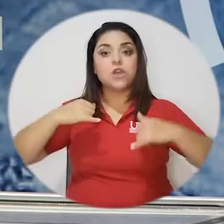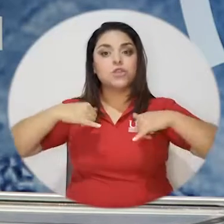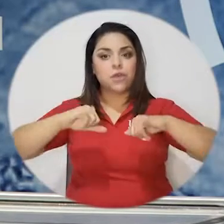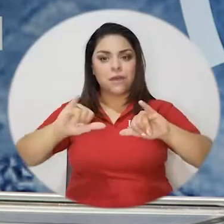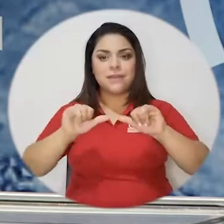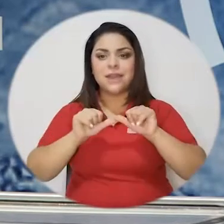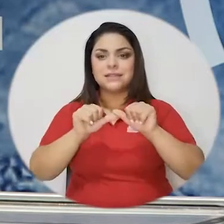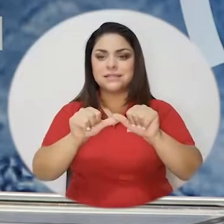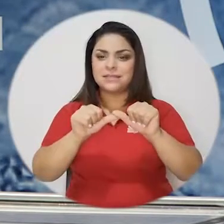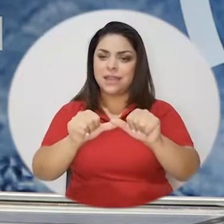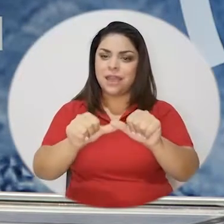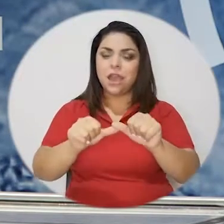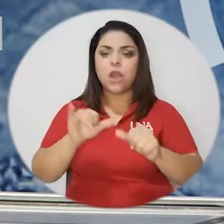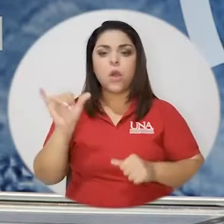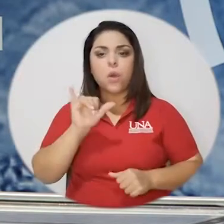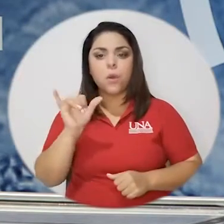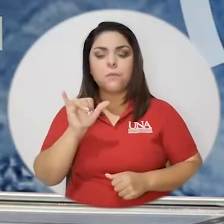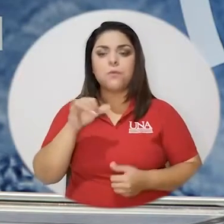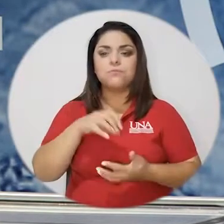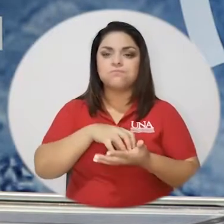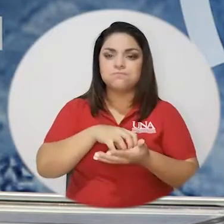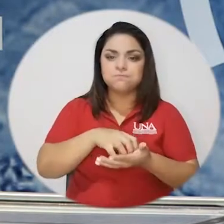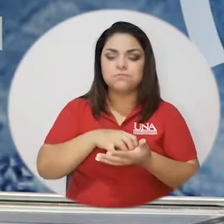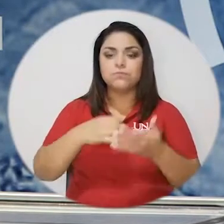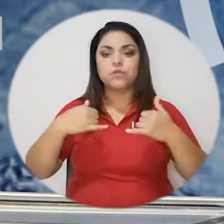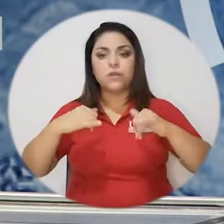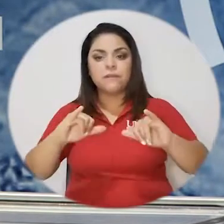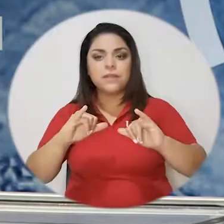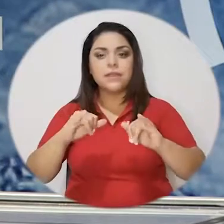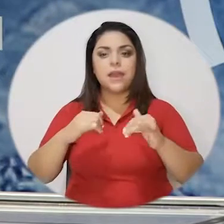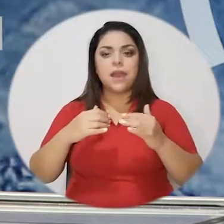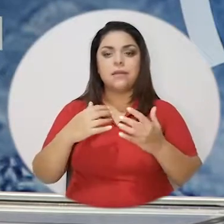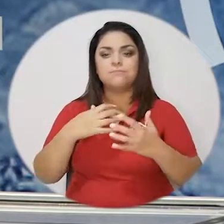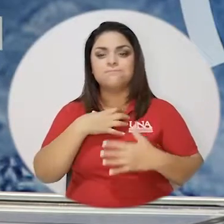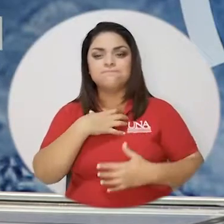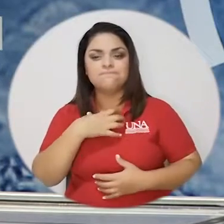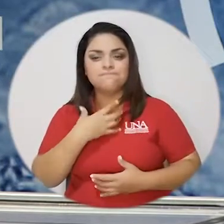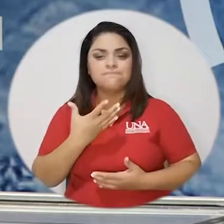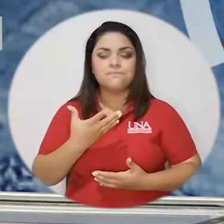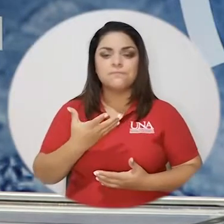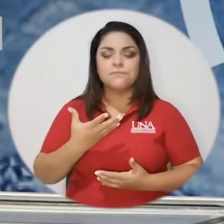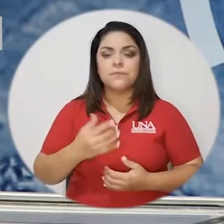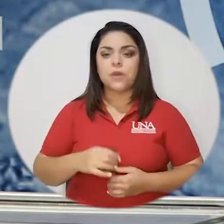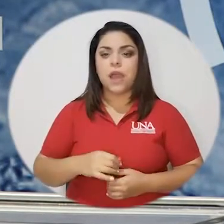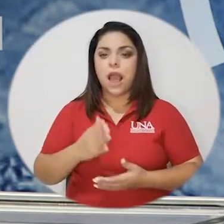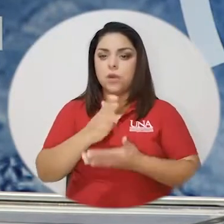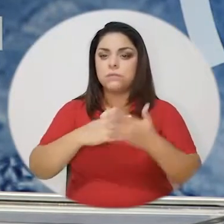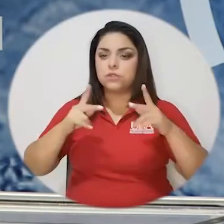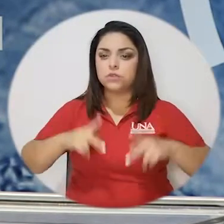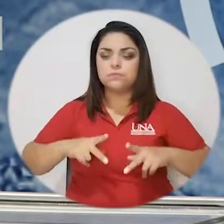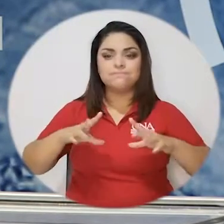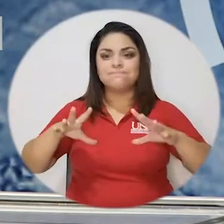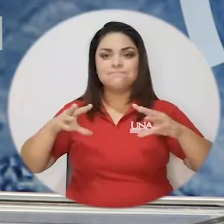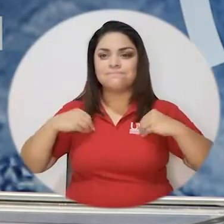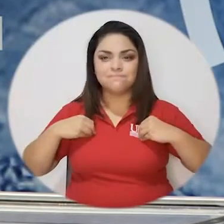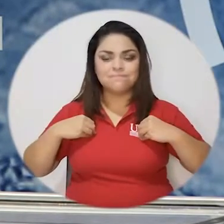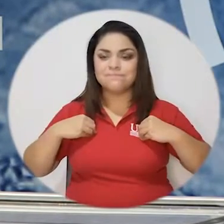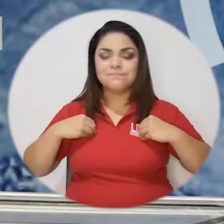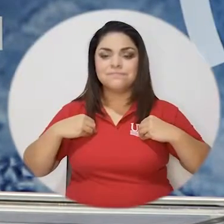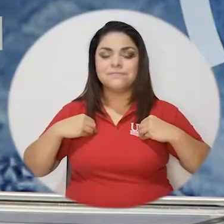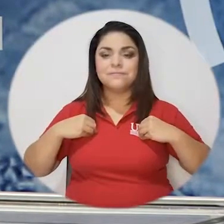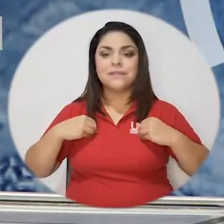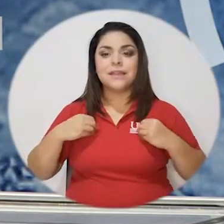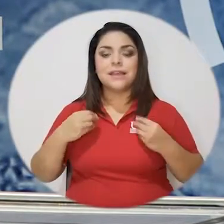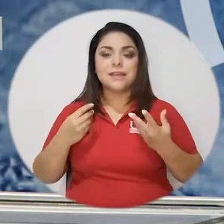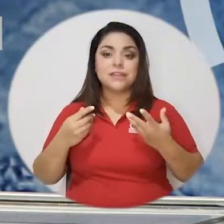todavía sigue generando, ¿verdad?, como muchas inquietudes, muchas dudas, muchas negaciones también en la población